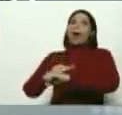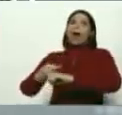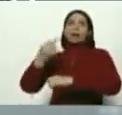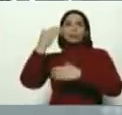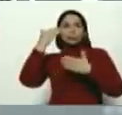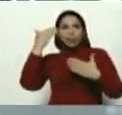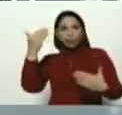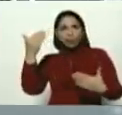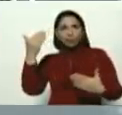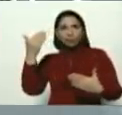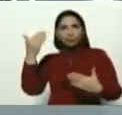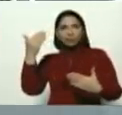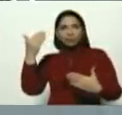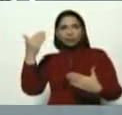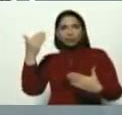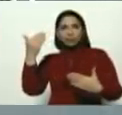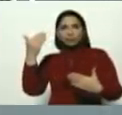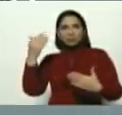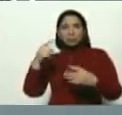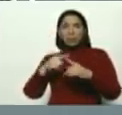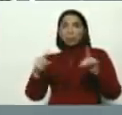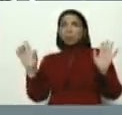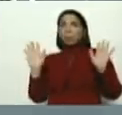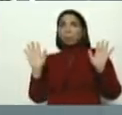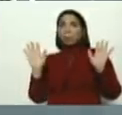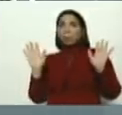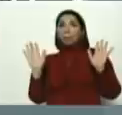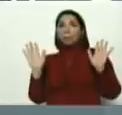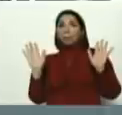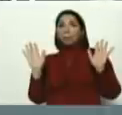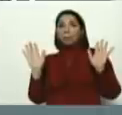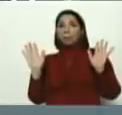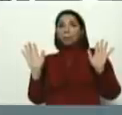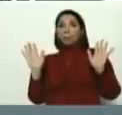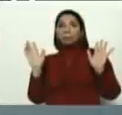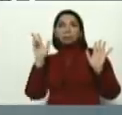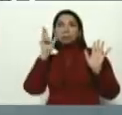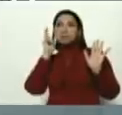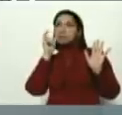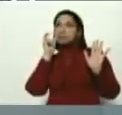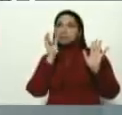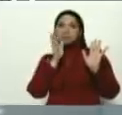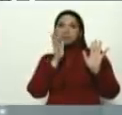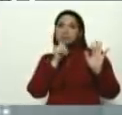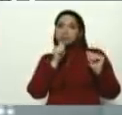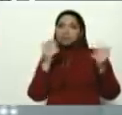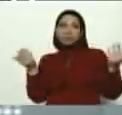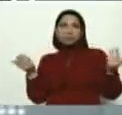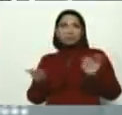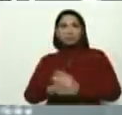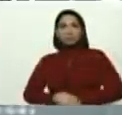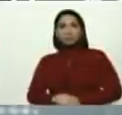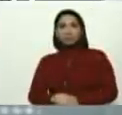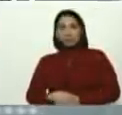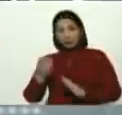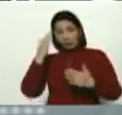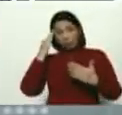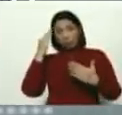saludando, pero no me escuchaban, pues. Bueno, mi